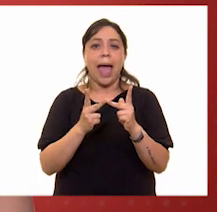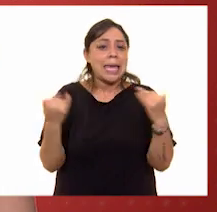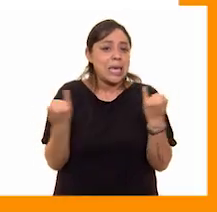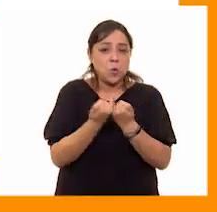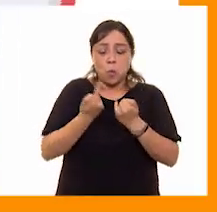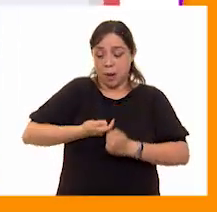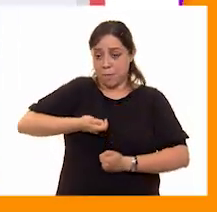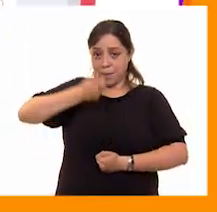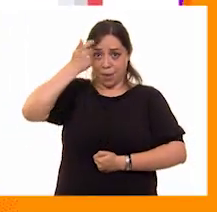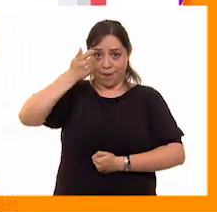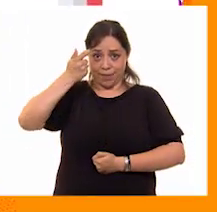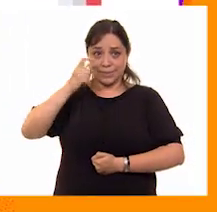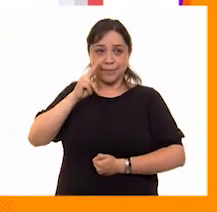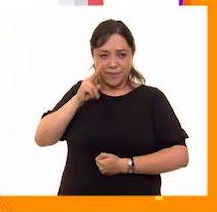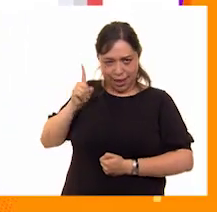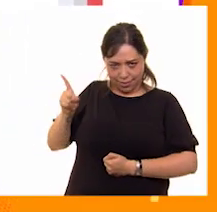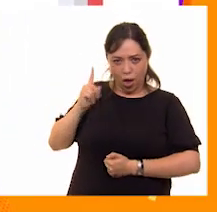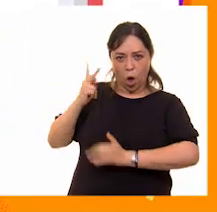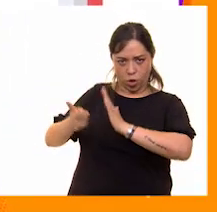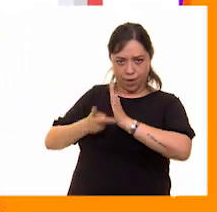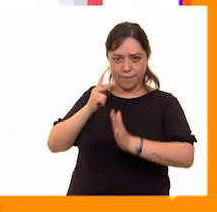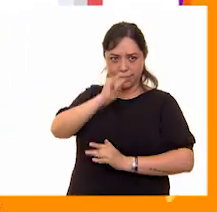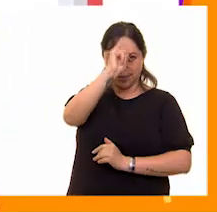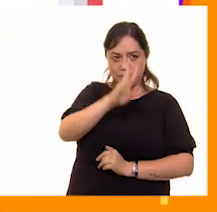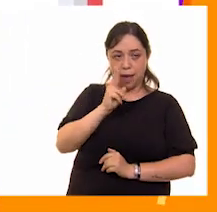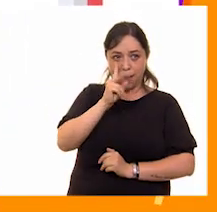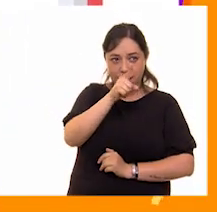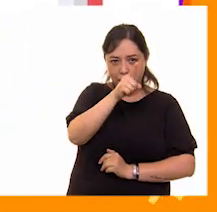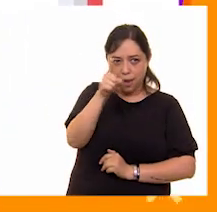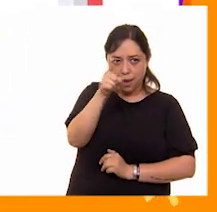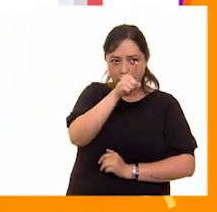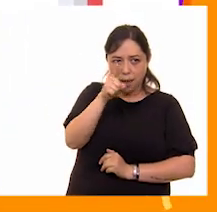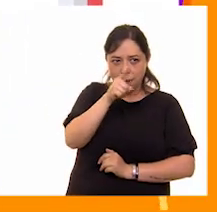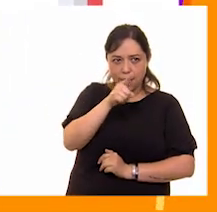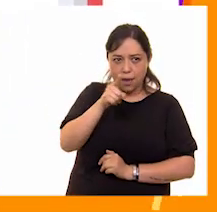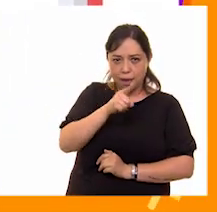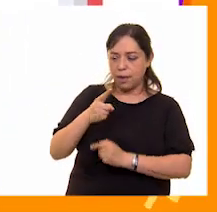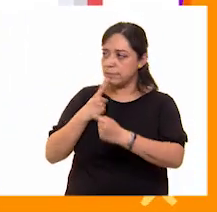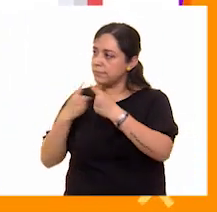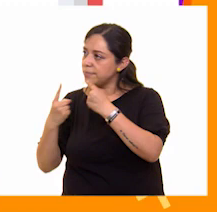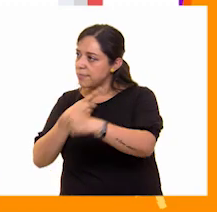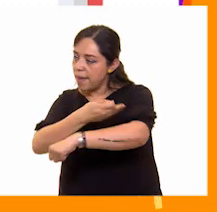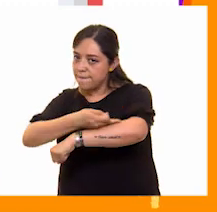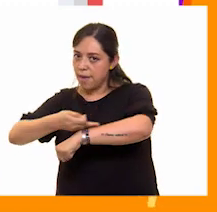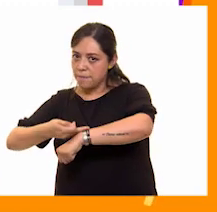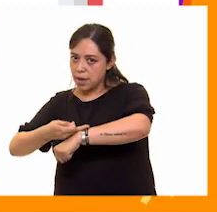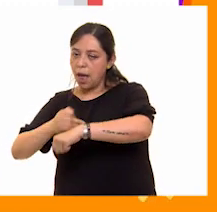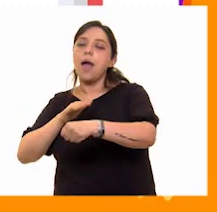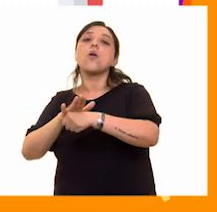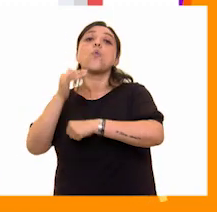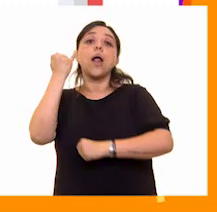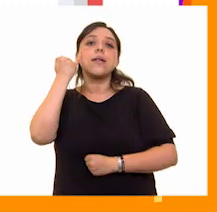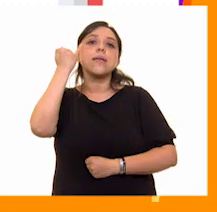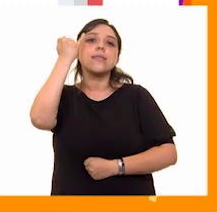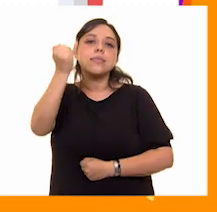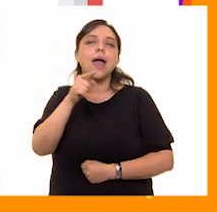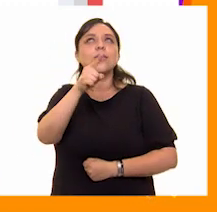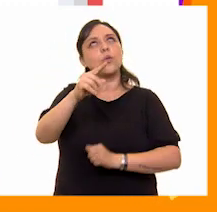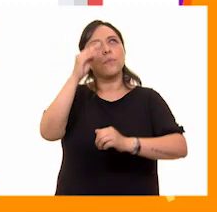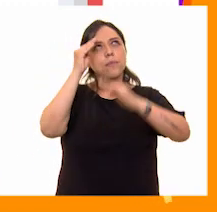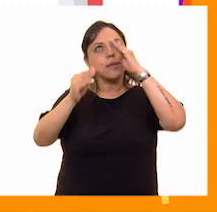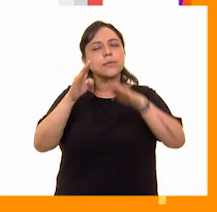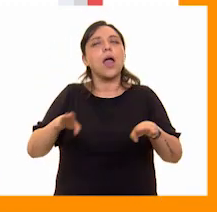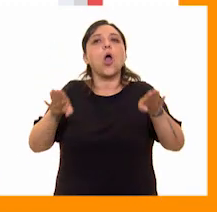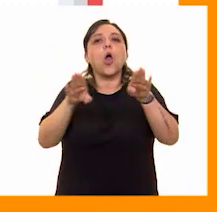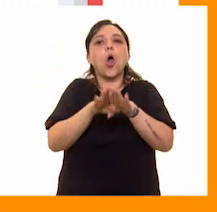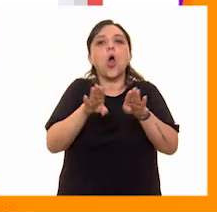primera vez. Observa nuevamente la imagen y coméntala con tus familiares. La idea es que ahora busques la manera de lograr que